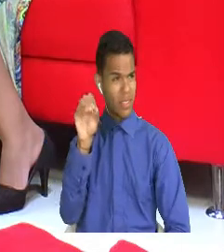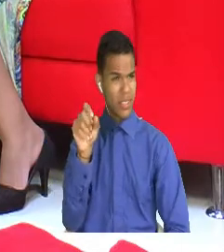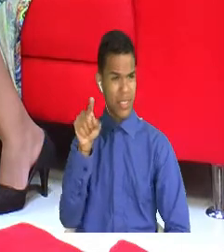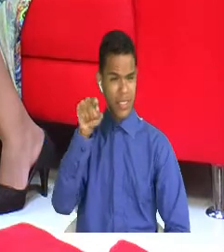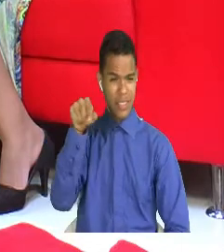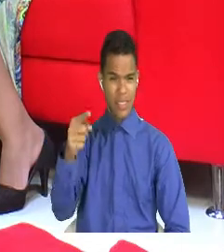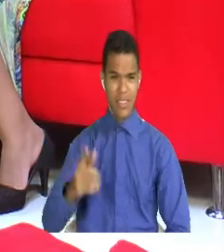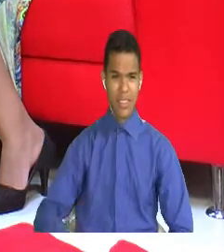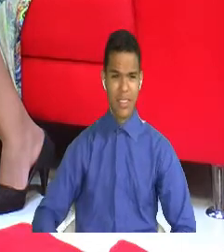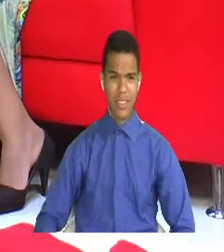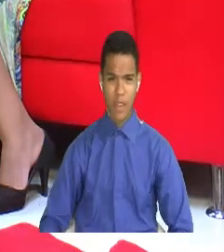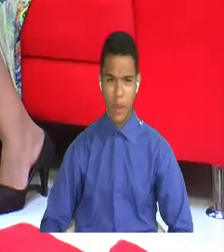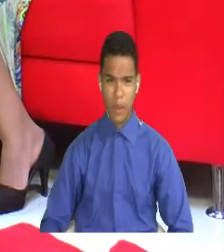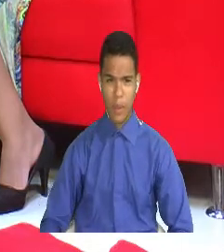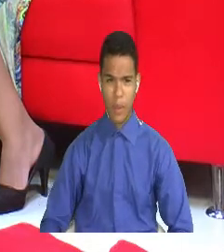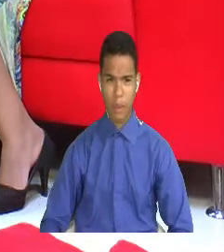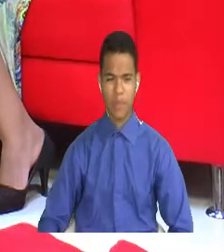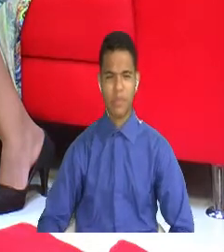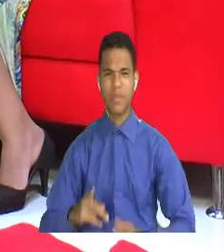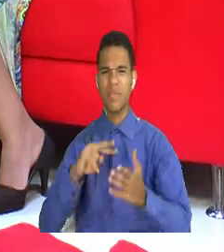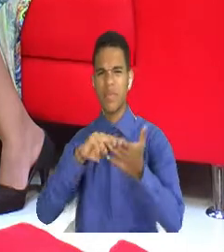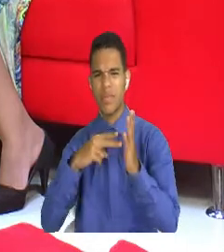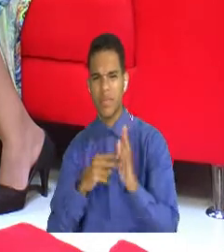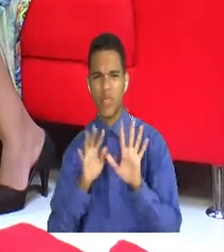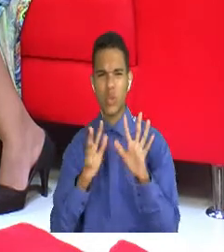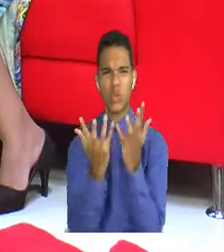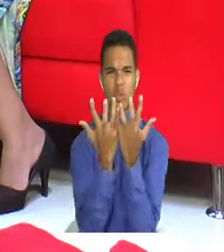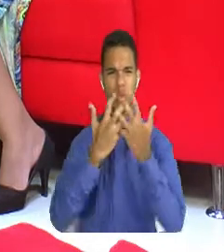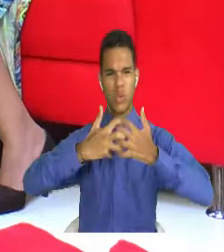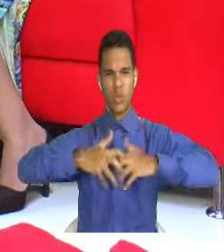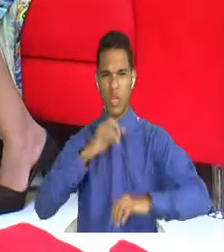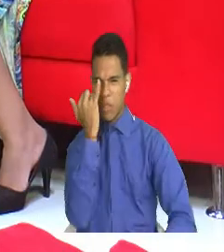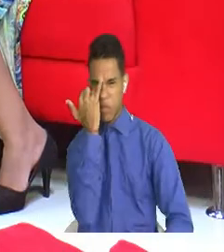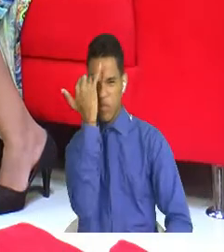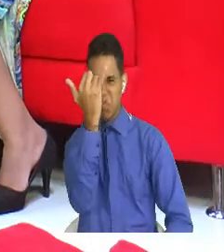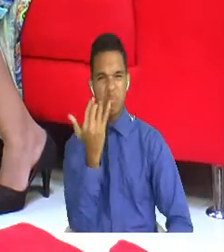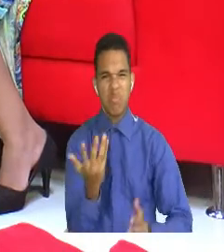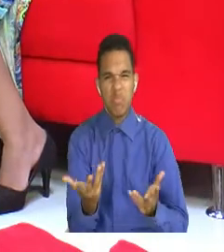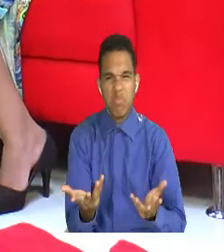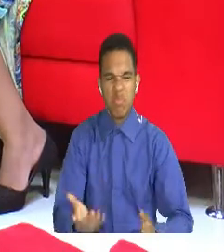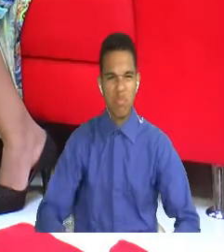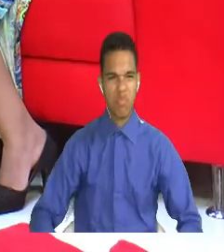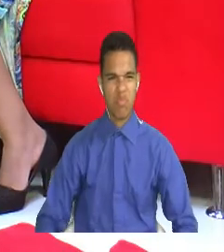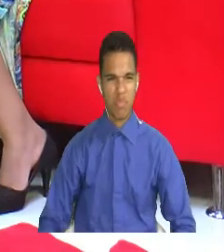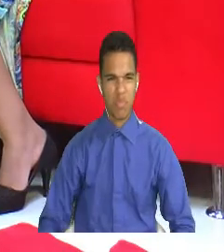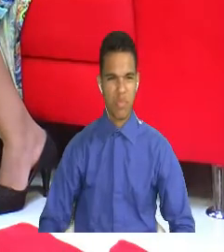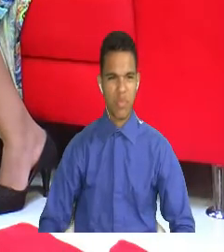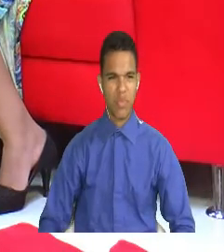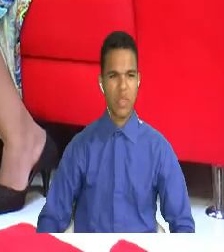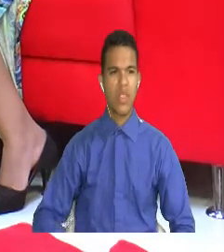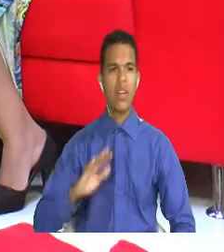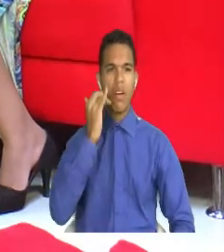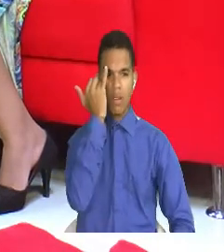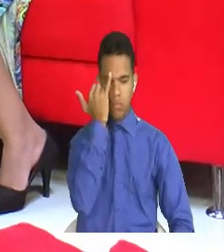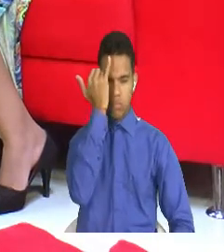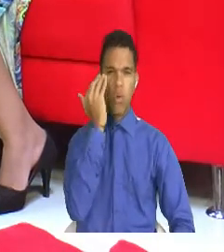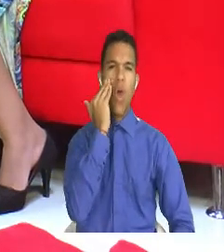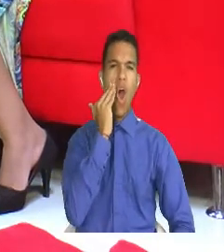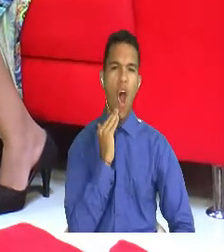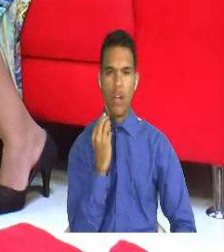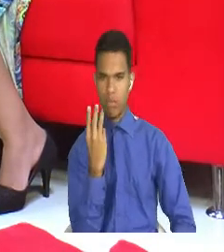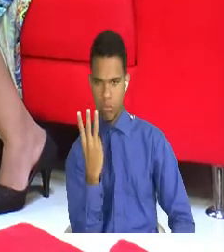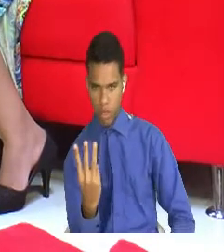pero cuéntanos tú de qué se trata y cómo nace esta idea de empresa. Bueno, la idea inició, pues somos tres jóvenes